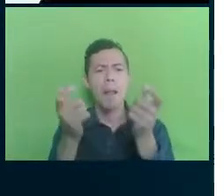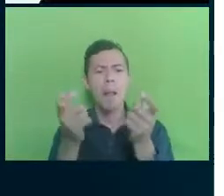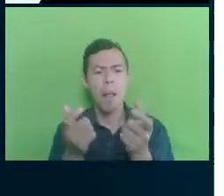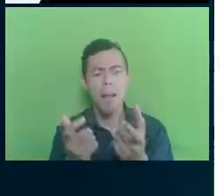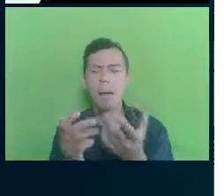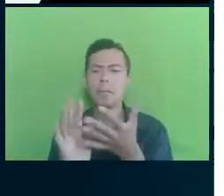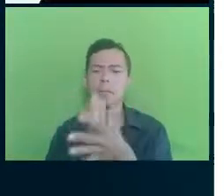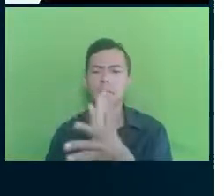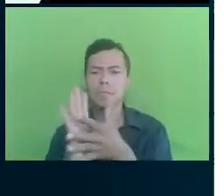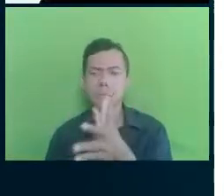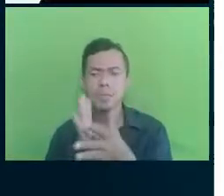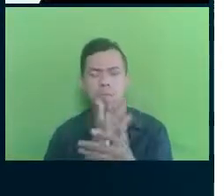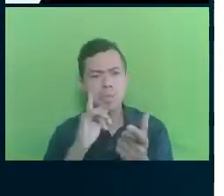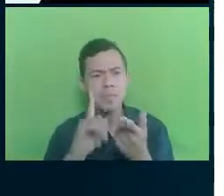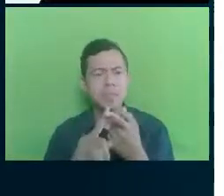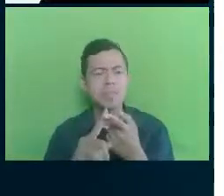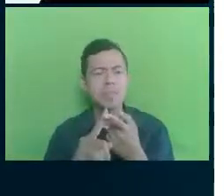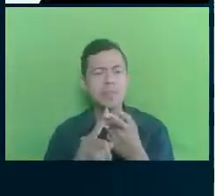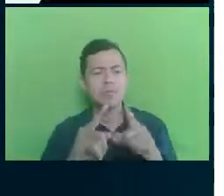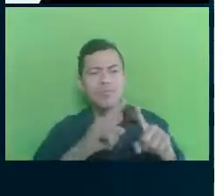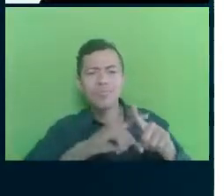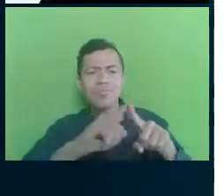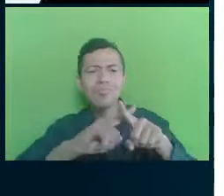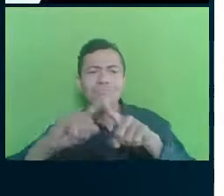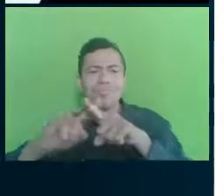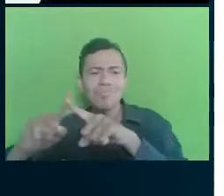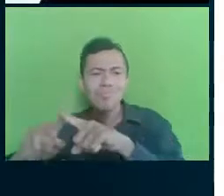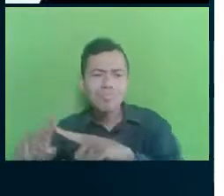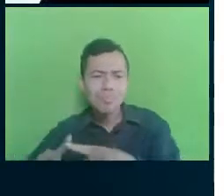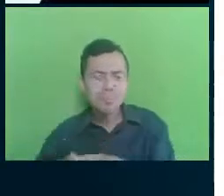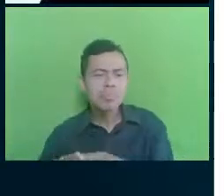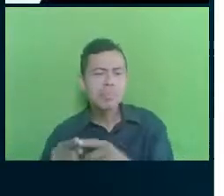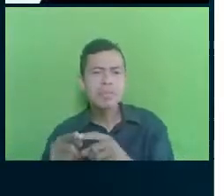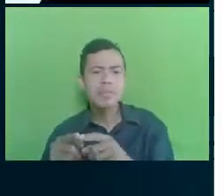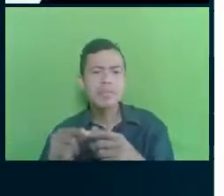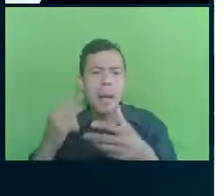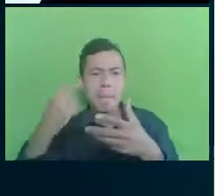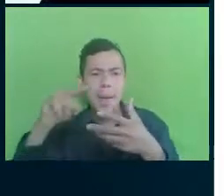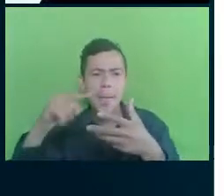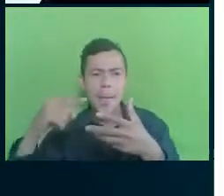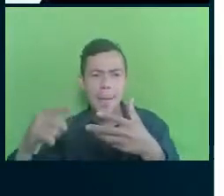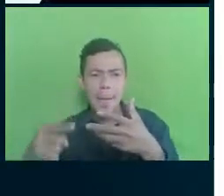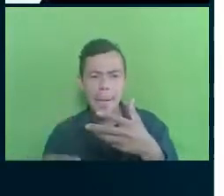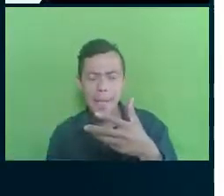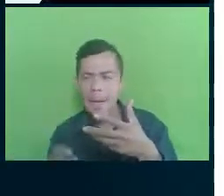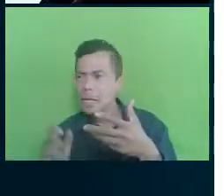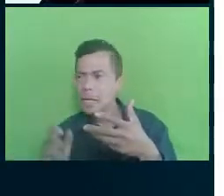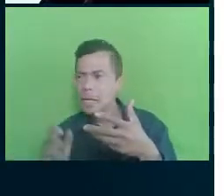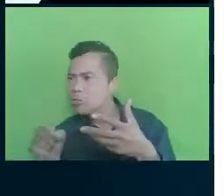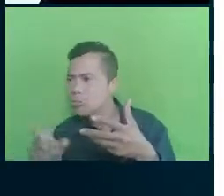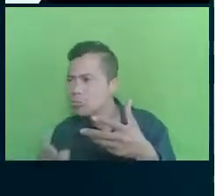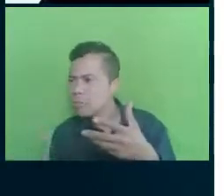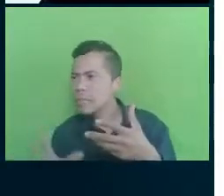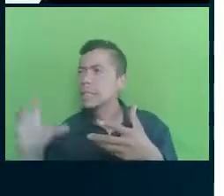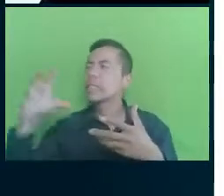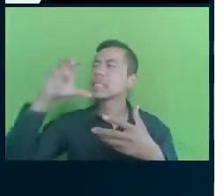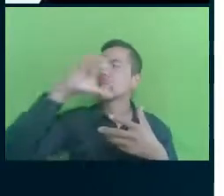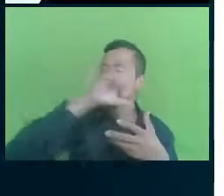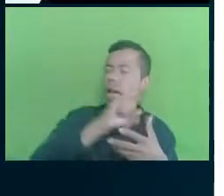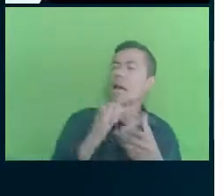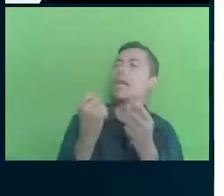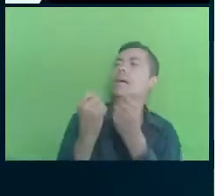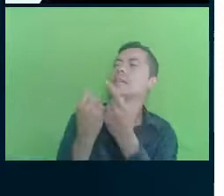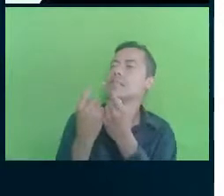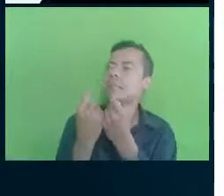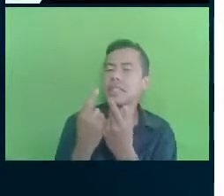estos dashboards para poder generar analítica descriptiva y de diagnóstico. ¿Qué quiere decir eso? Para poder entender qué ha sucedido